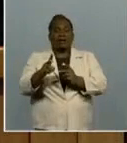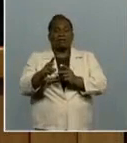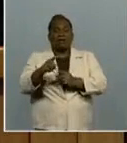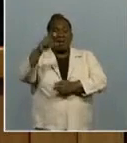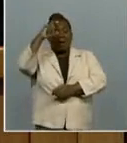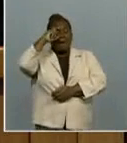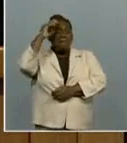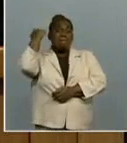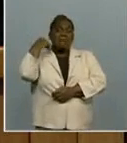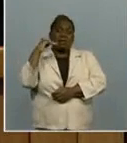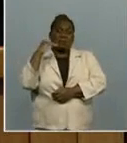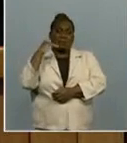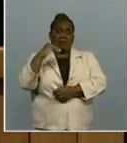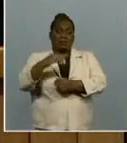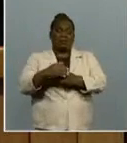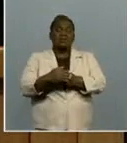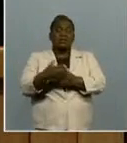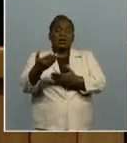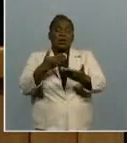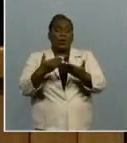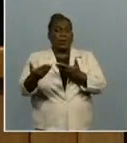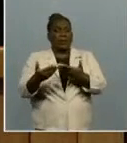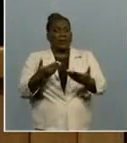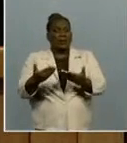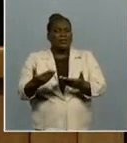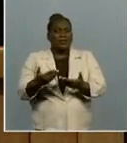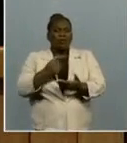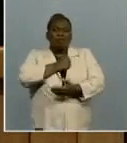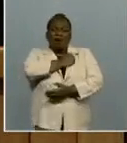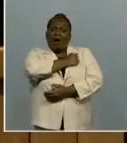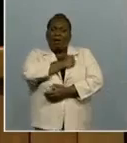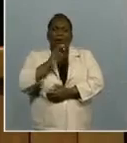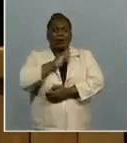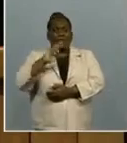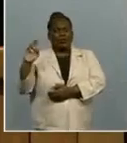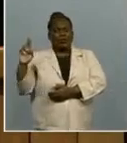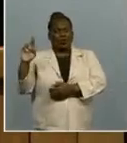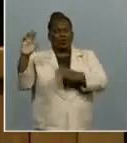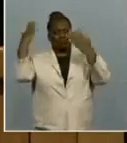vilma con quien compartió la pasión por la revolución